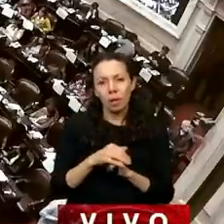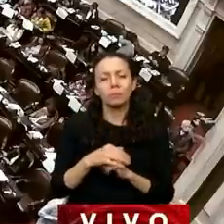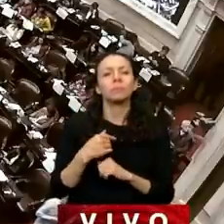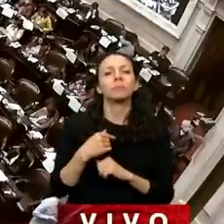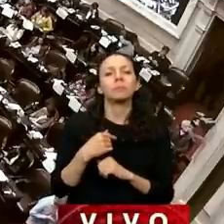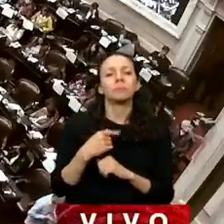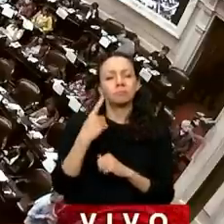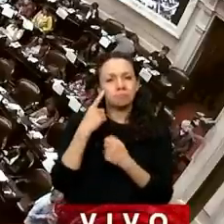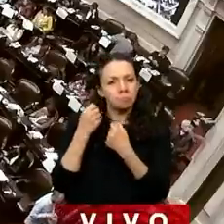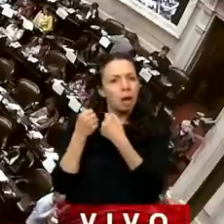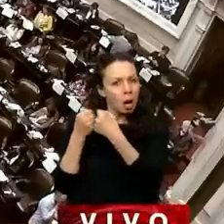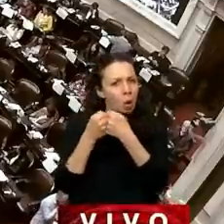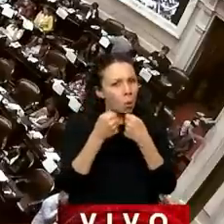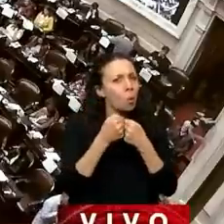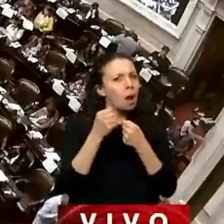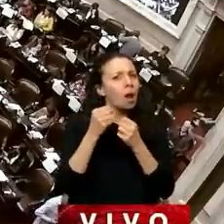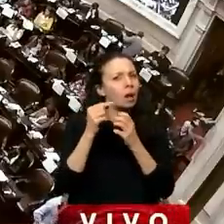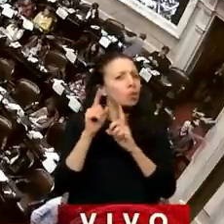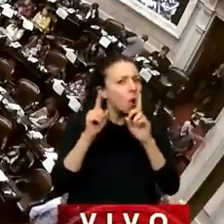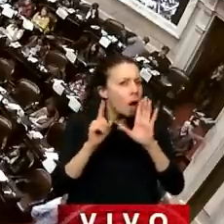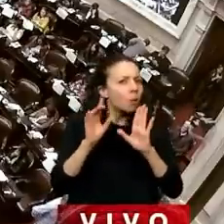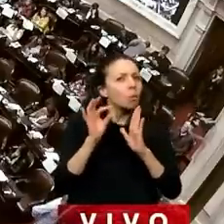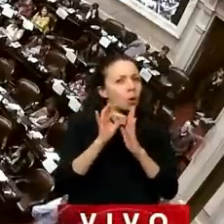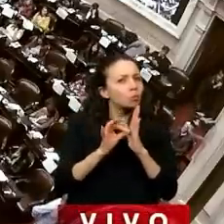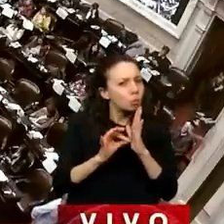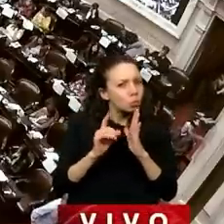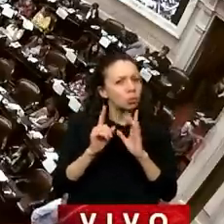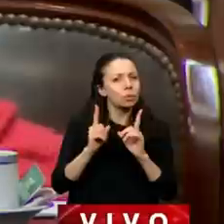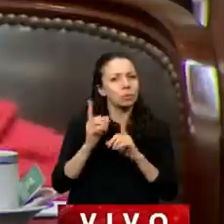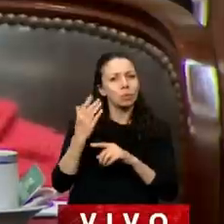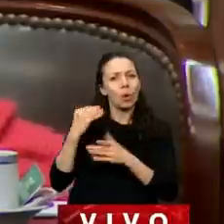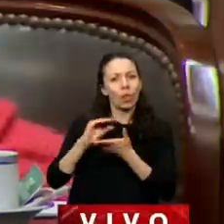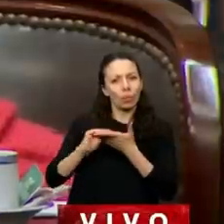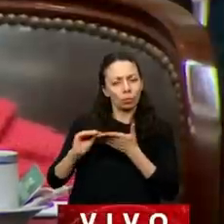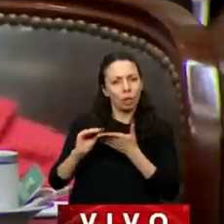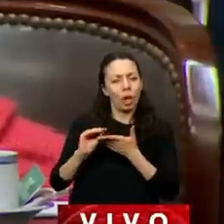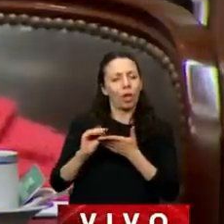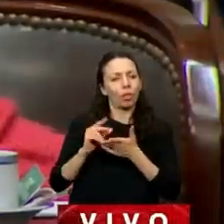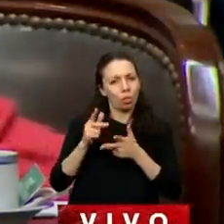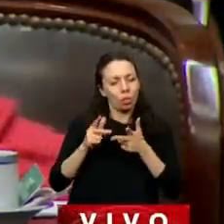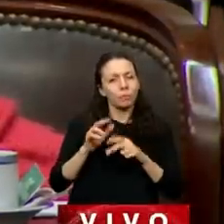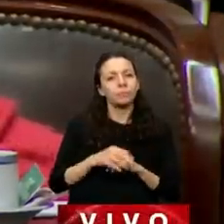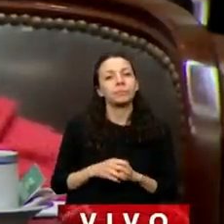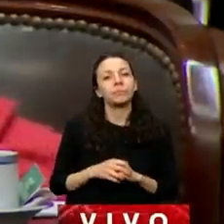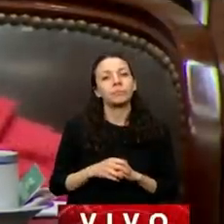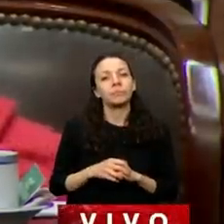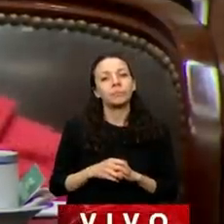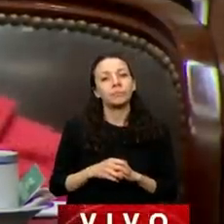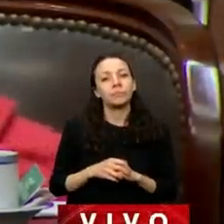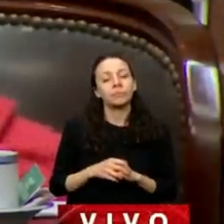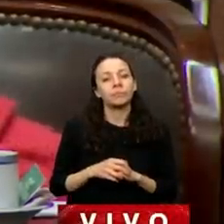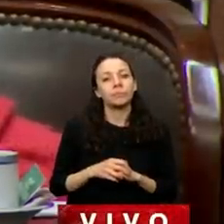en algunos de los puntos que ha mencionado el diputado preopinante con respecto a